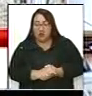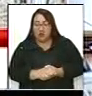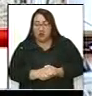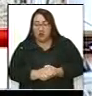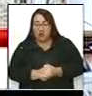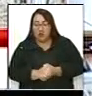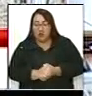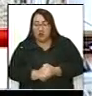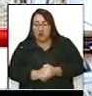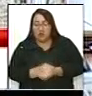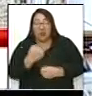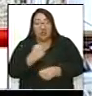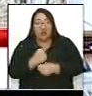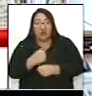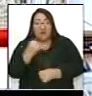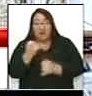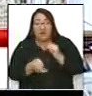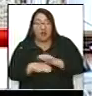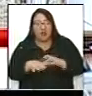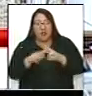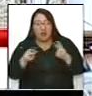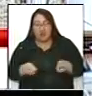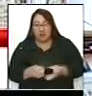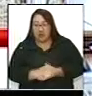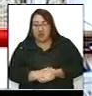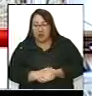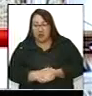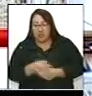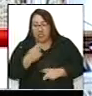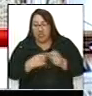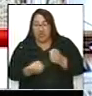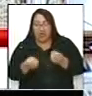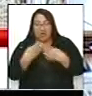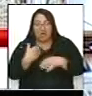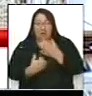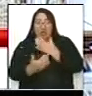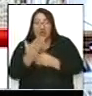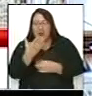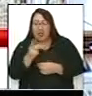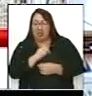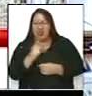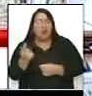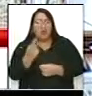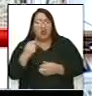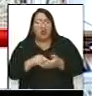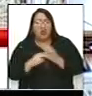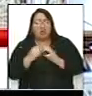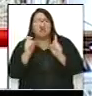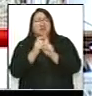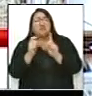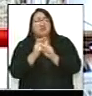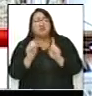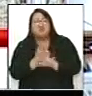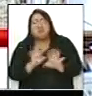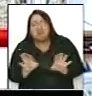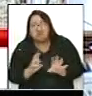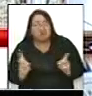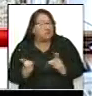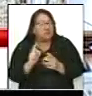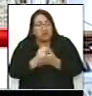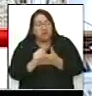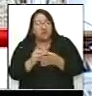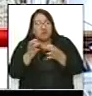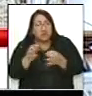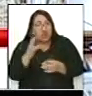al trabajo final de esta mesa. Alguien decía en la mañana que no solamente queden palabras, presidenta.